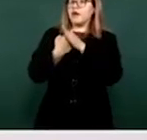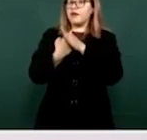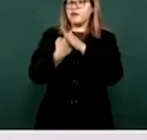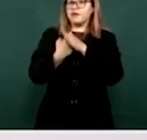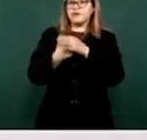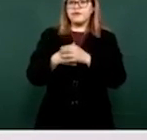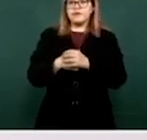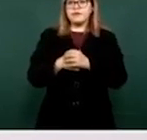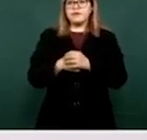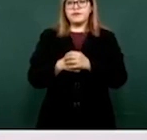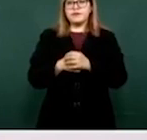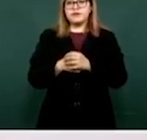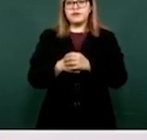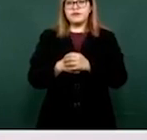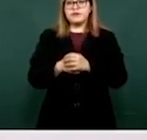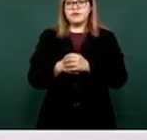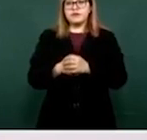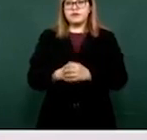que